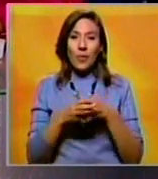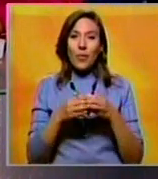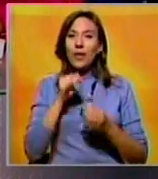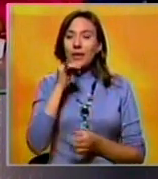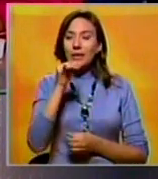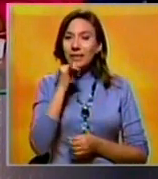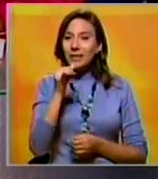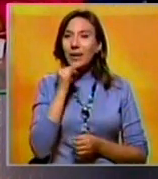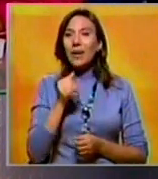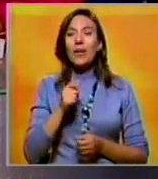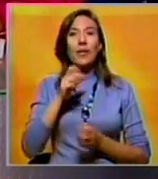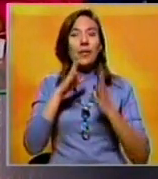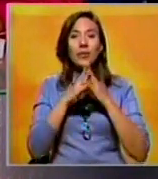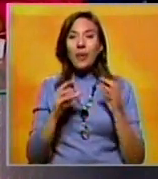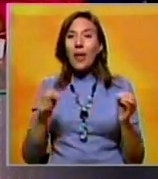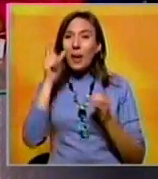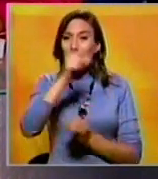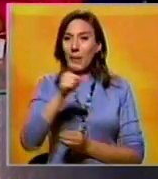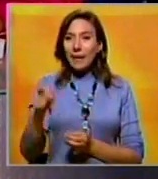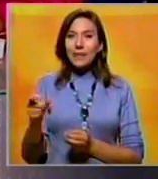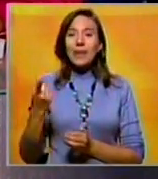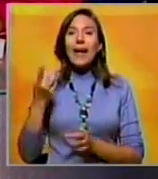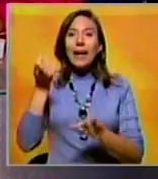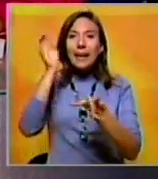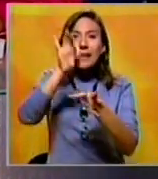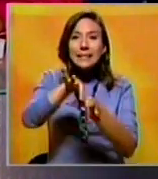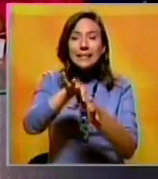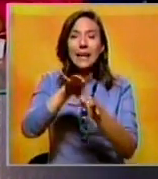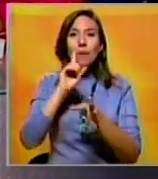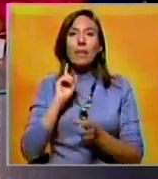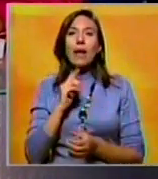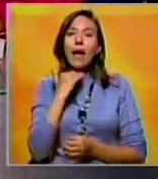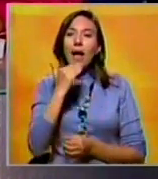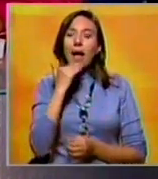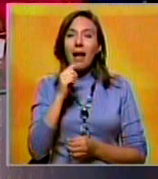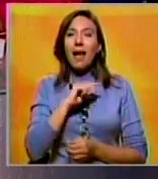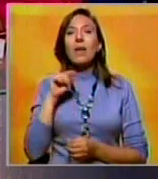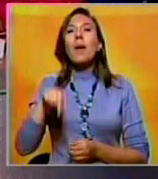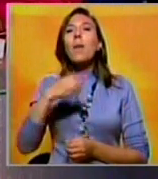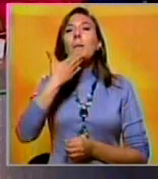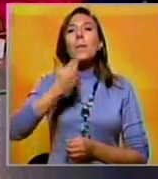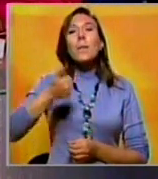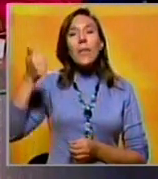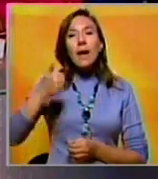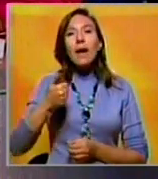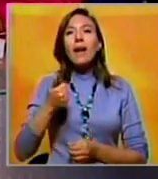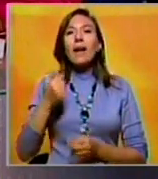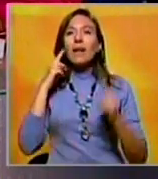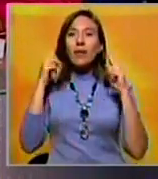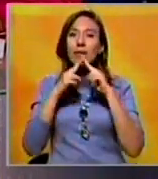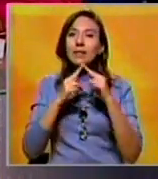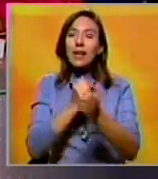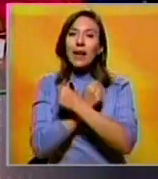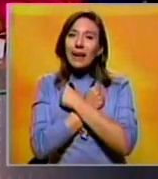de Eduardo, de Euclides y de todos los que ponen un granito de arena para que este sea el noticiero más reconocido, querido y respetado de Venezuela.